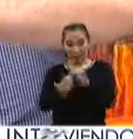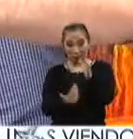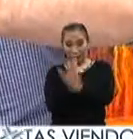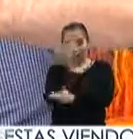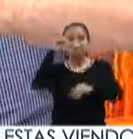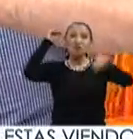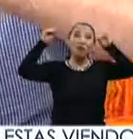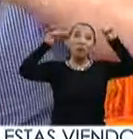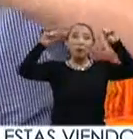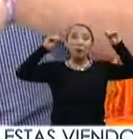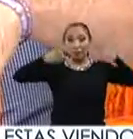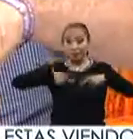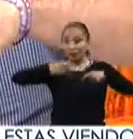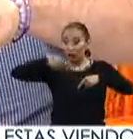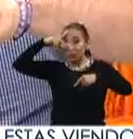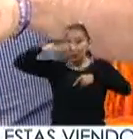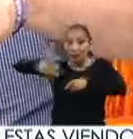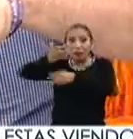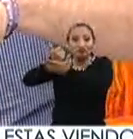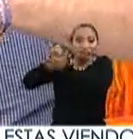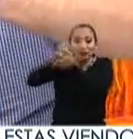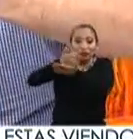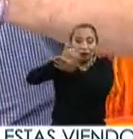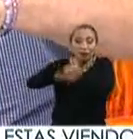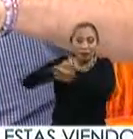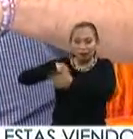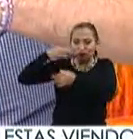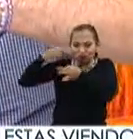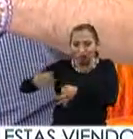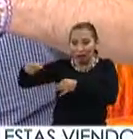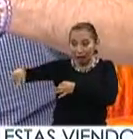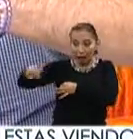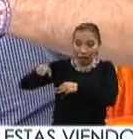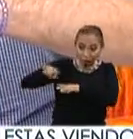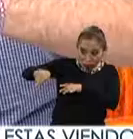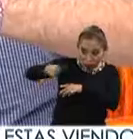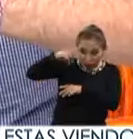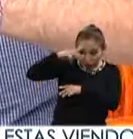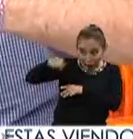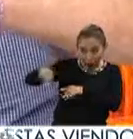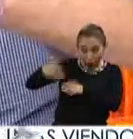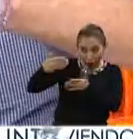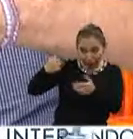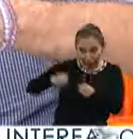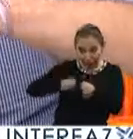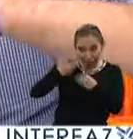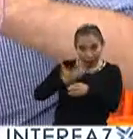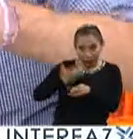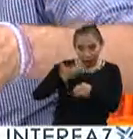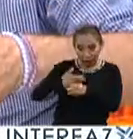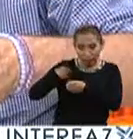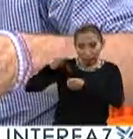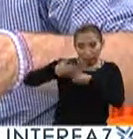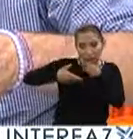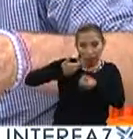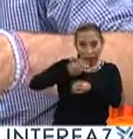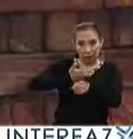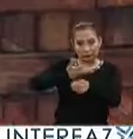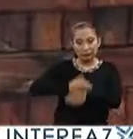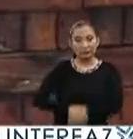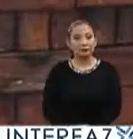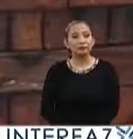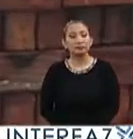los montamos con ayuda de mexicanos también, más que nada mexicanos que vivían en Estados Unidos y que aportaban a Estados